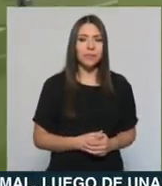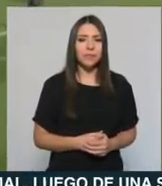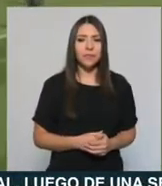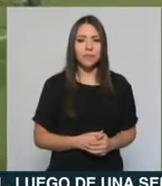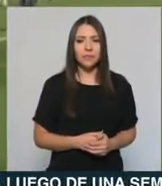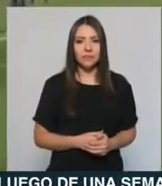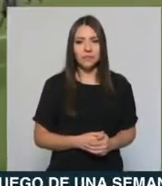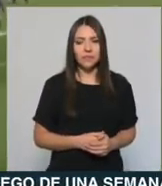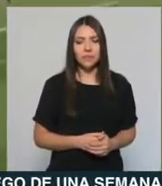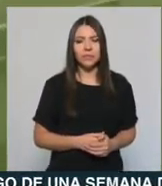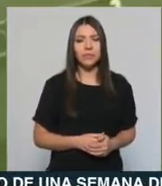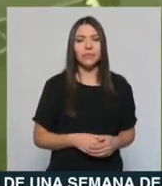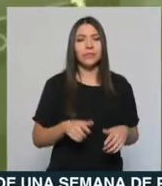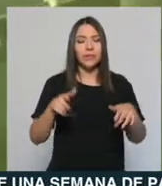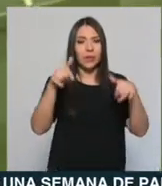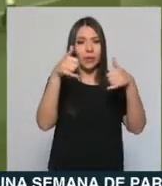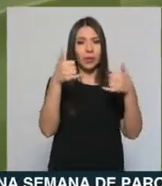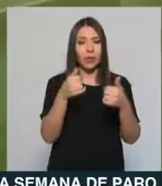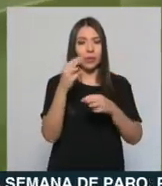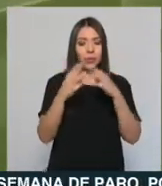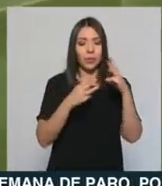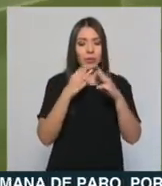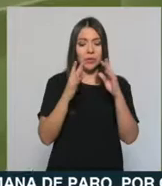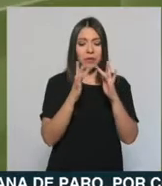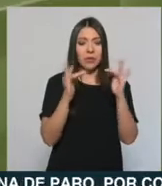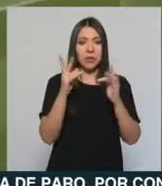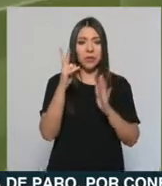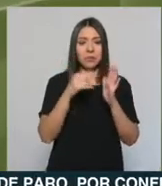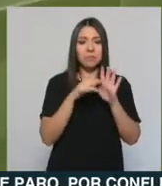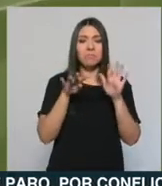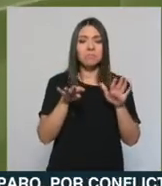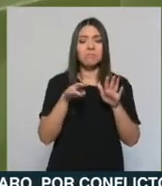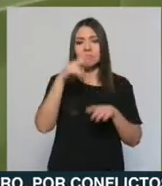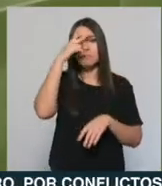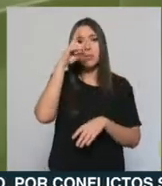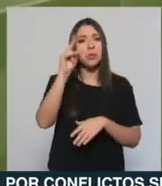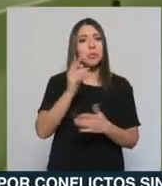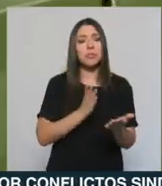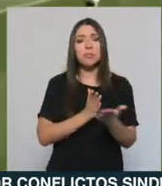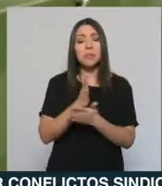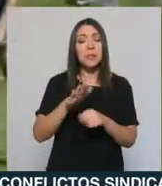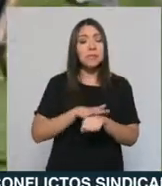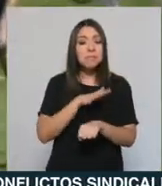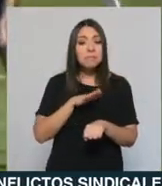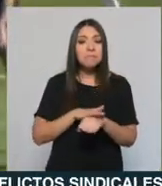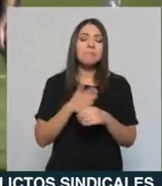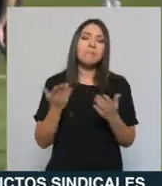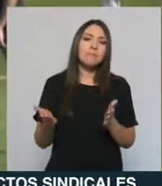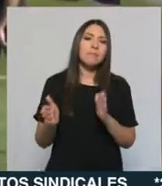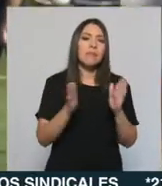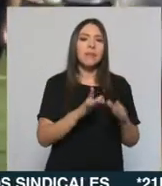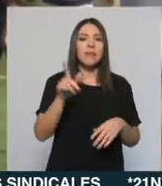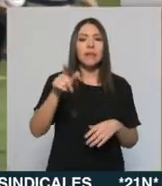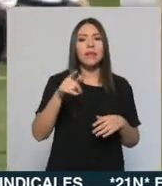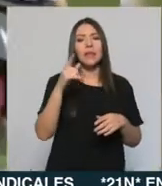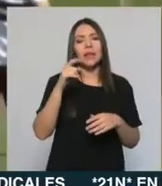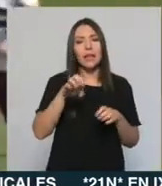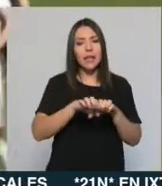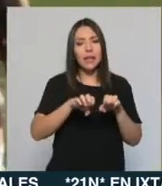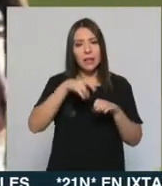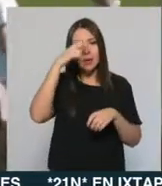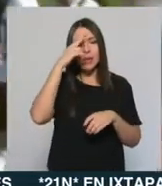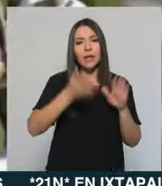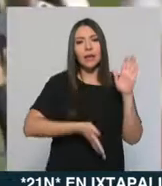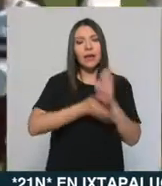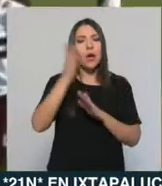Después de quedar fuera de la Copa del Mundo Francia 2019, la selección mexicana femenil de fútbol realizará una gira europea para medirse ante Holanda el próximo 5